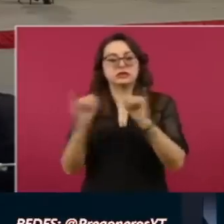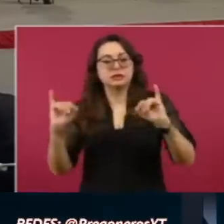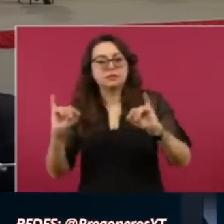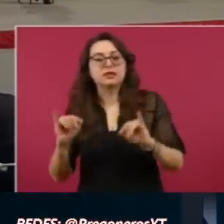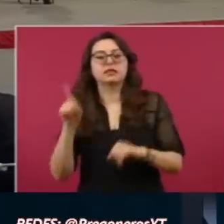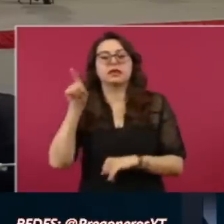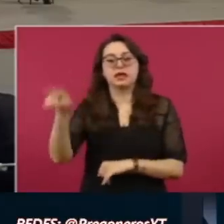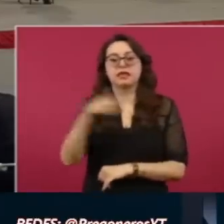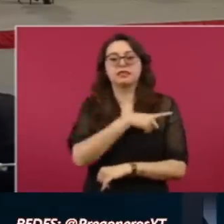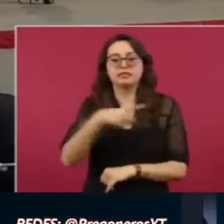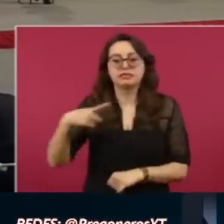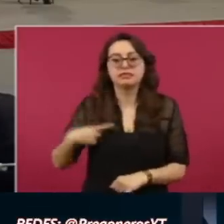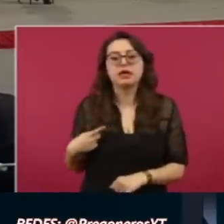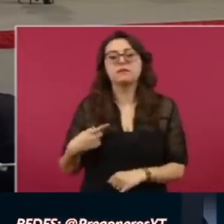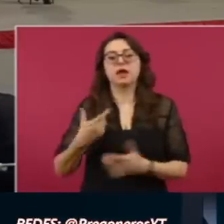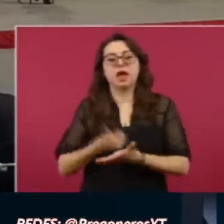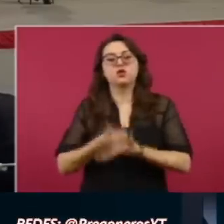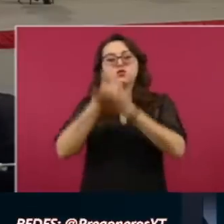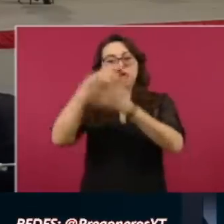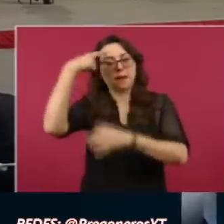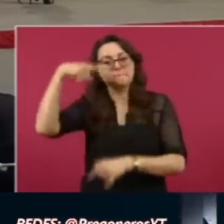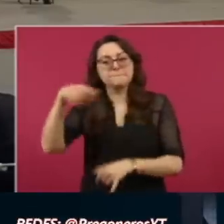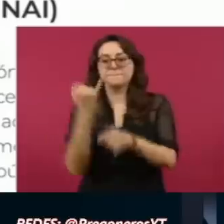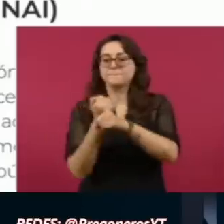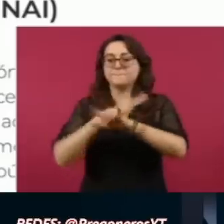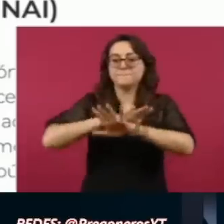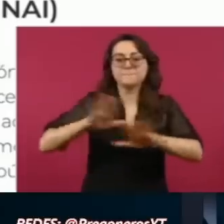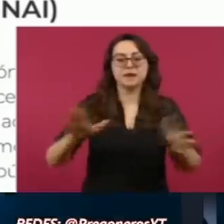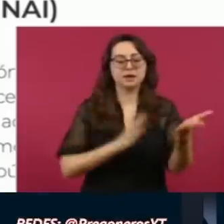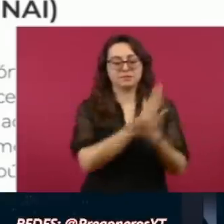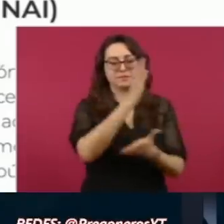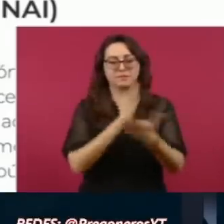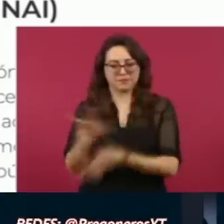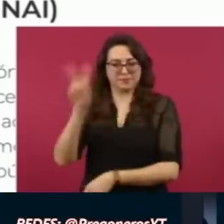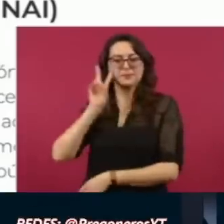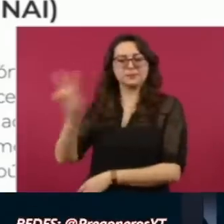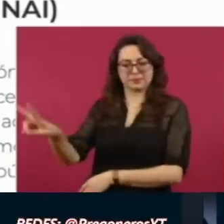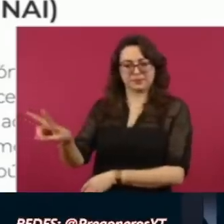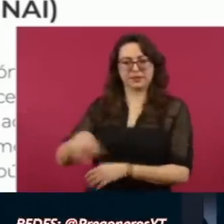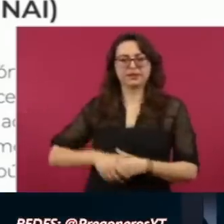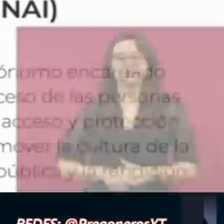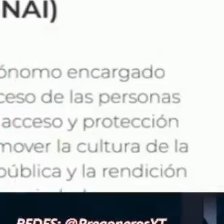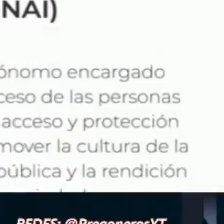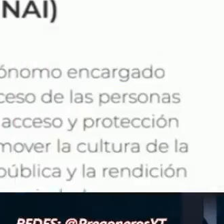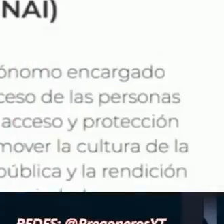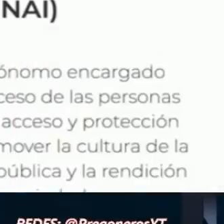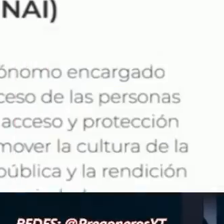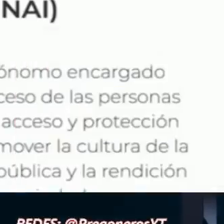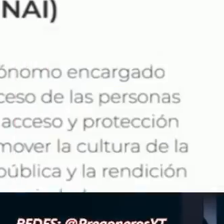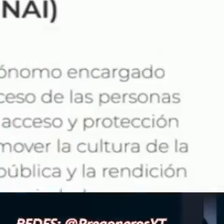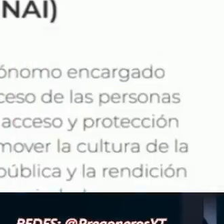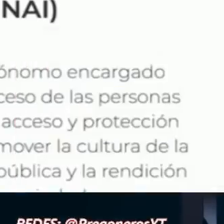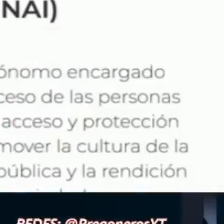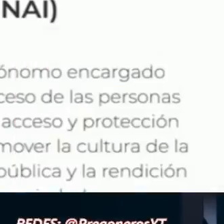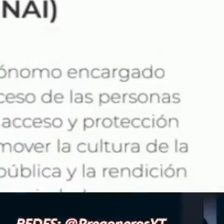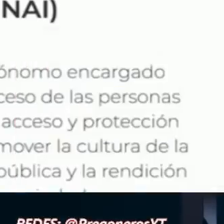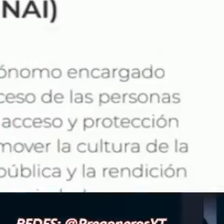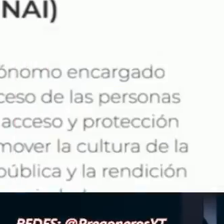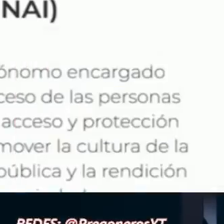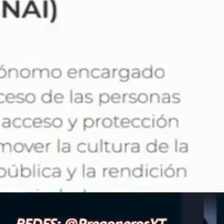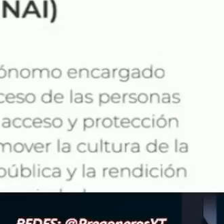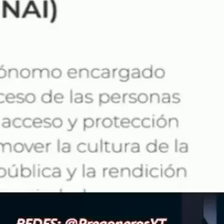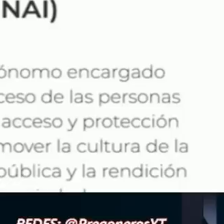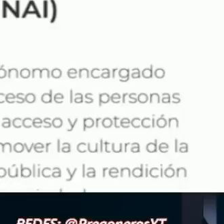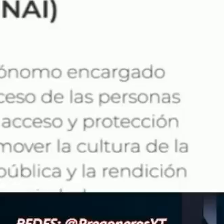garantizar el acceso de las personas a la información pública y el acceso y protección de datos personales promover la cultura de la